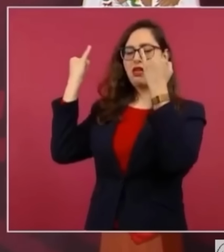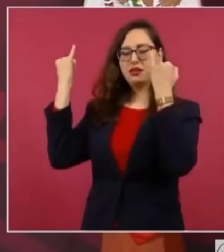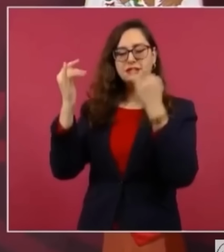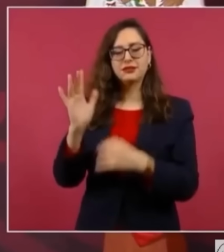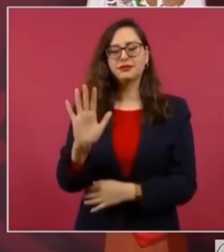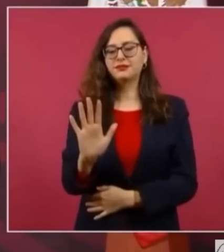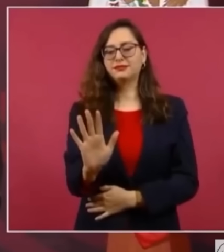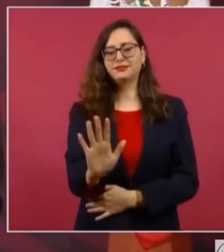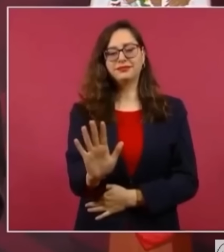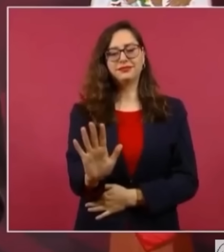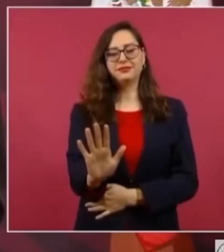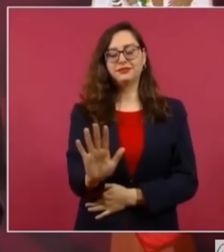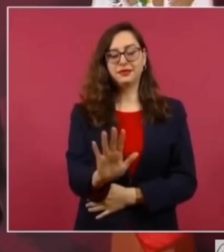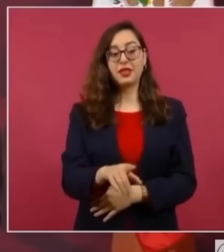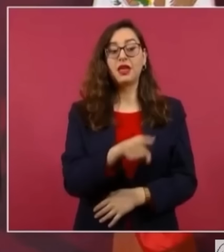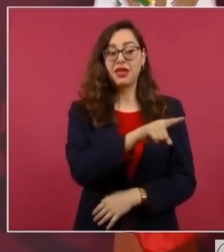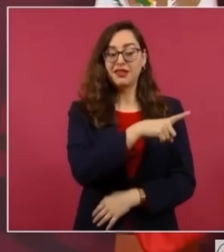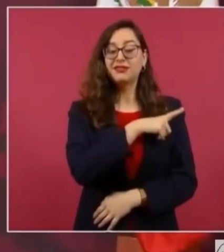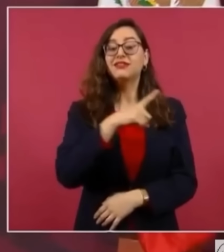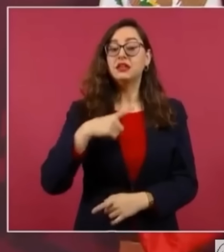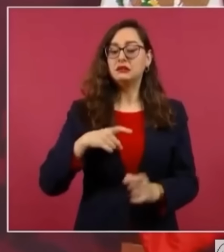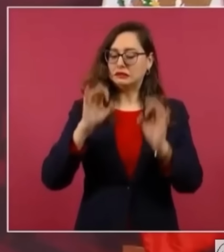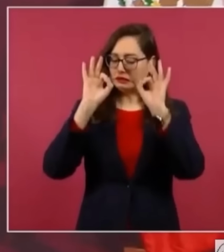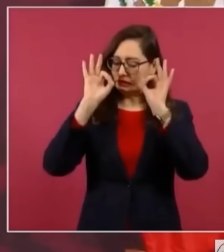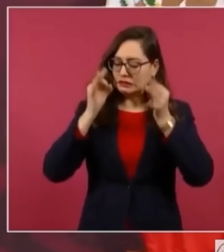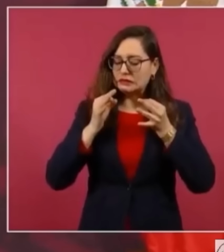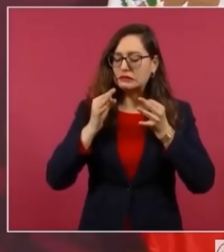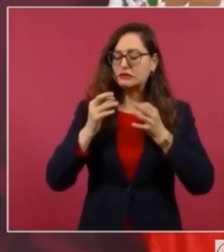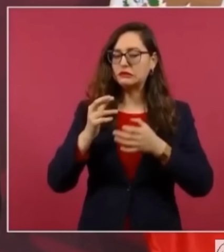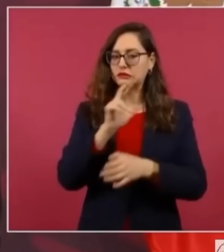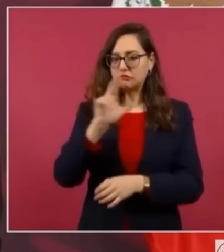no caiga en la autocomplacencia